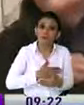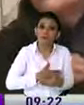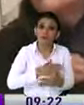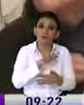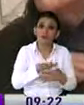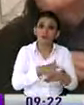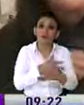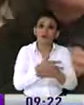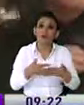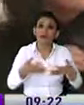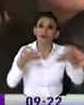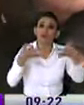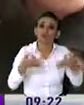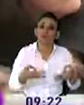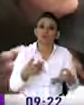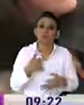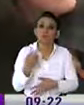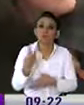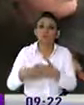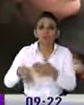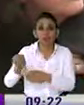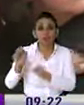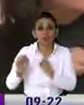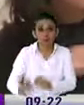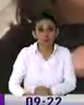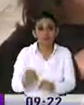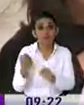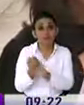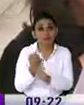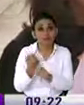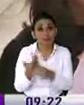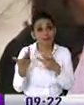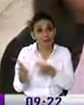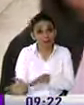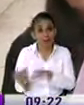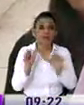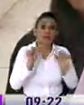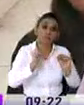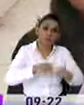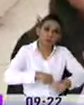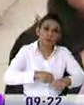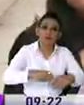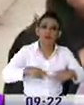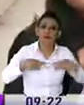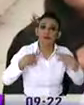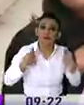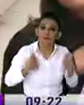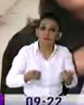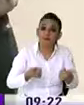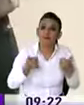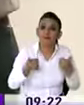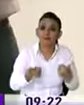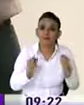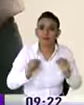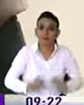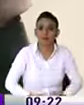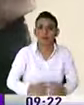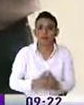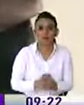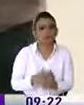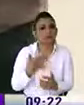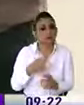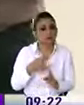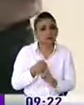horarios establecidos para que mi hijo pueda seguir trabajando, pueda seguir teniendo una calidad de vida mejor. Nos afecta